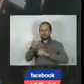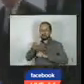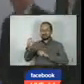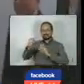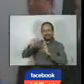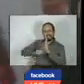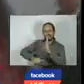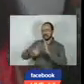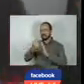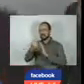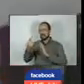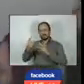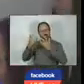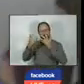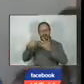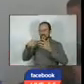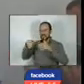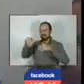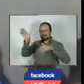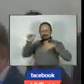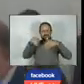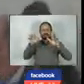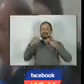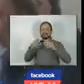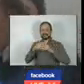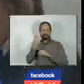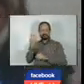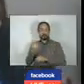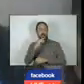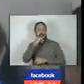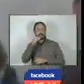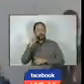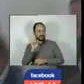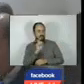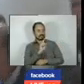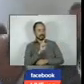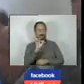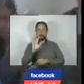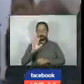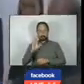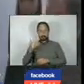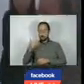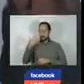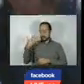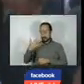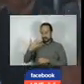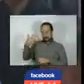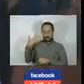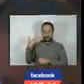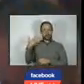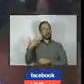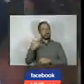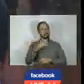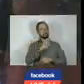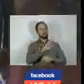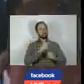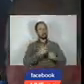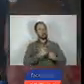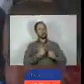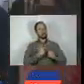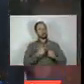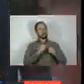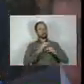miles en el exilio. Lavrov destacó que estos cinco años se ha consolidado la estabilidad y la